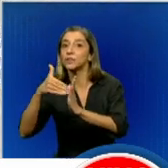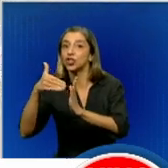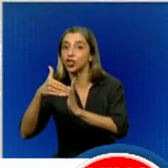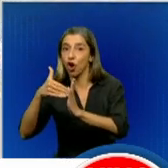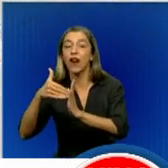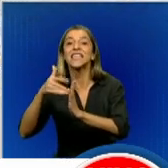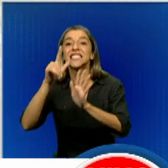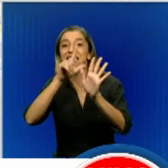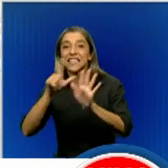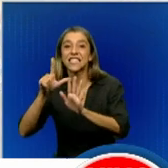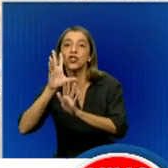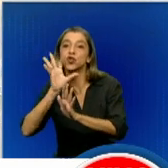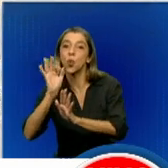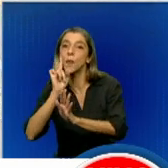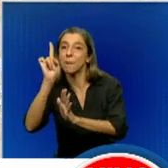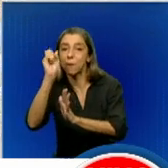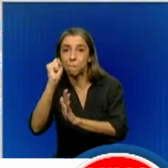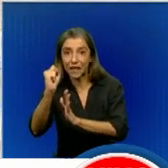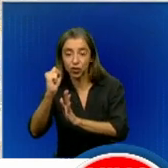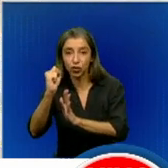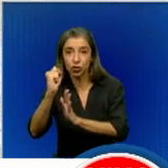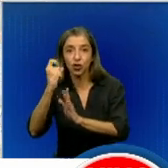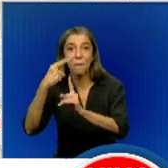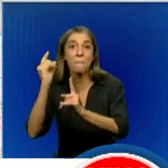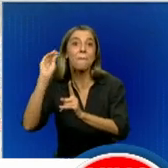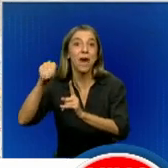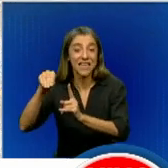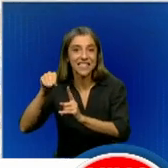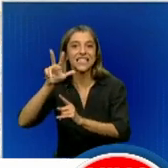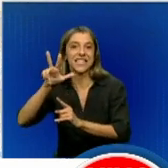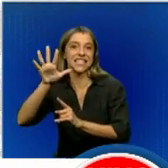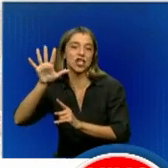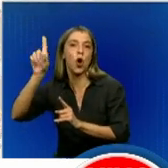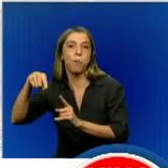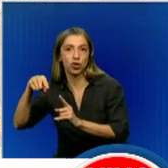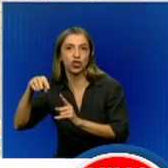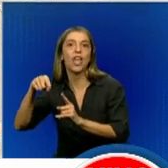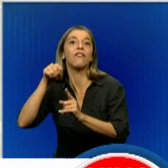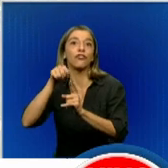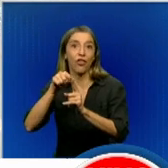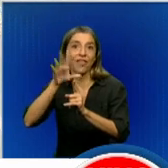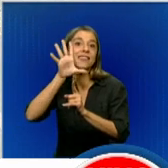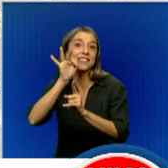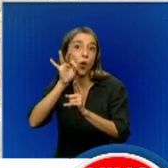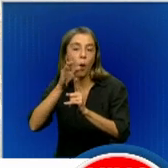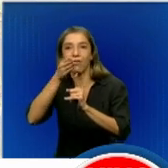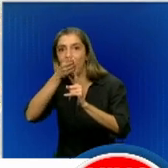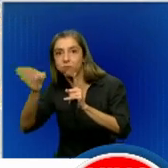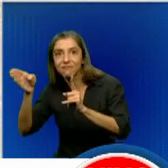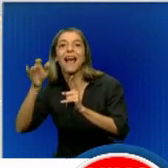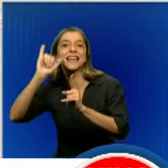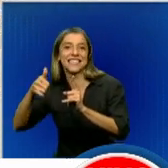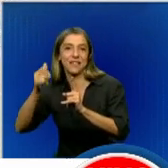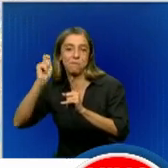750 mil pesos más el 35 por ciento del excedente de 50 millones